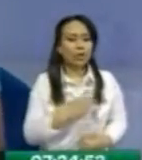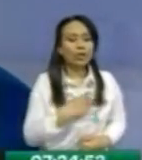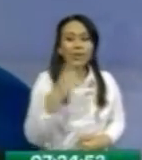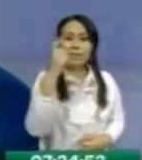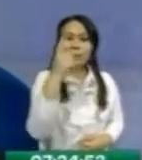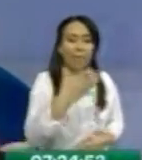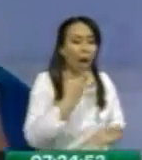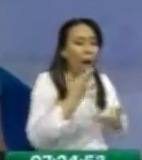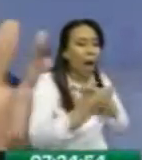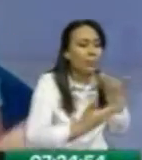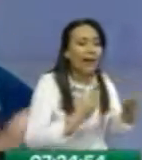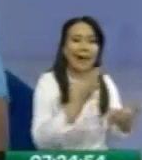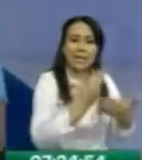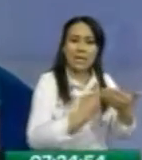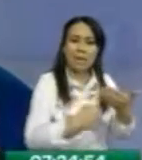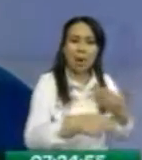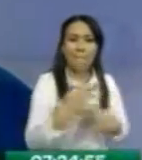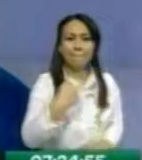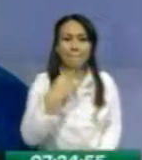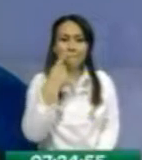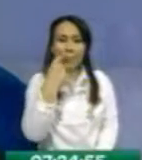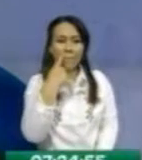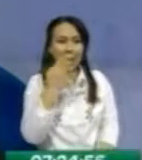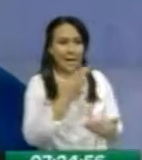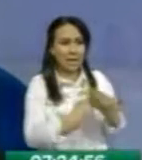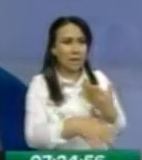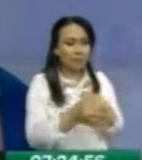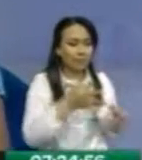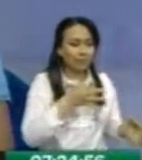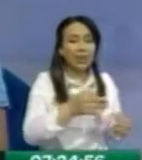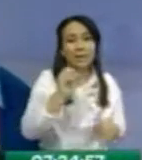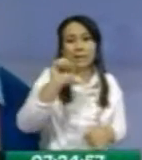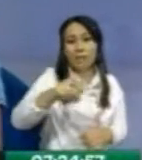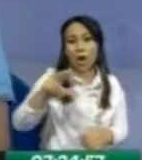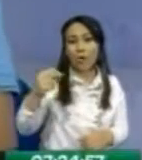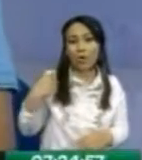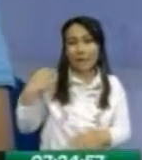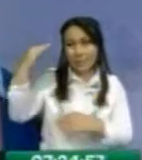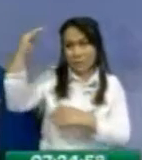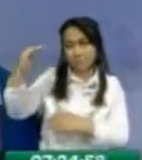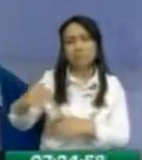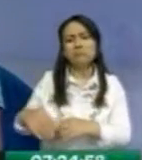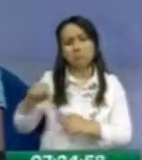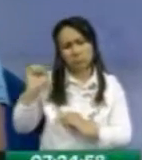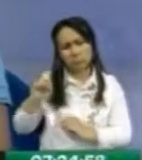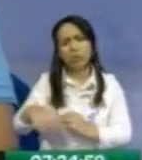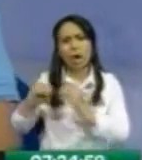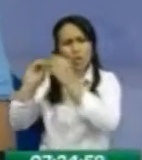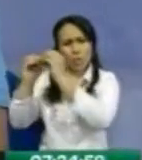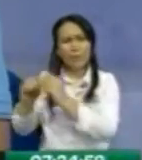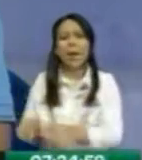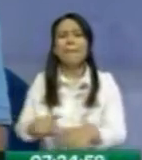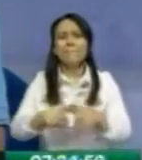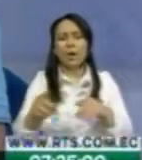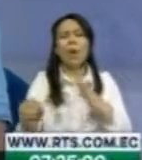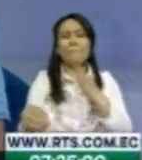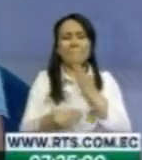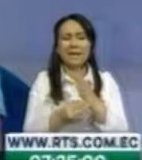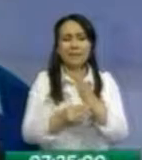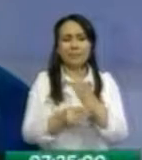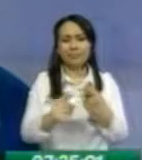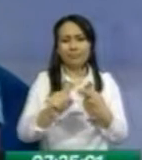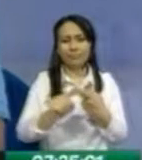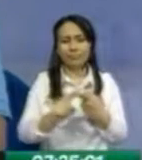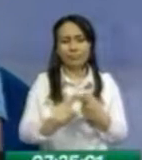los, con sus hijos, con los, entre padres e hijos. Lo que ¿pero hemos tiene visto, una responsabilidad la tabla, cree usted? Puede ser, pero hay otros factores adicionales. ¿Como